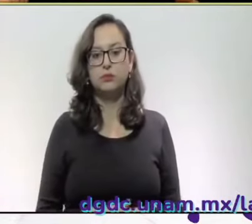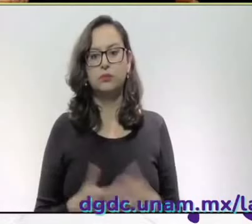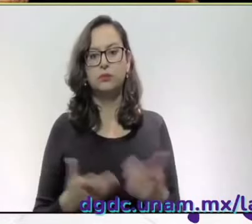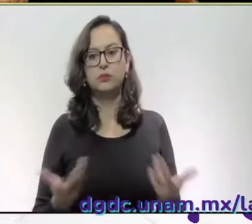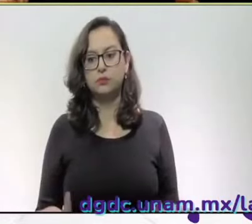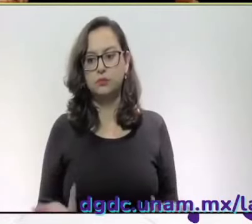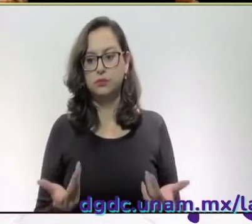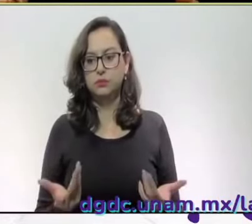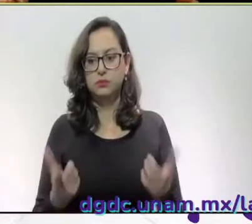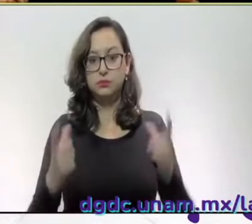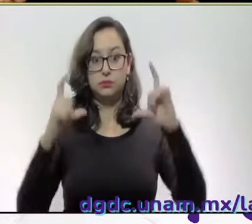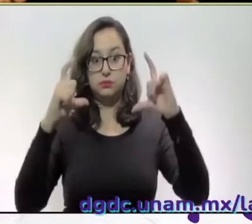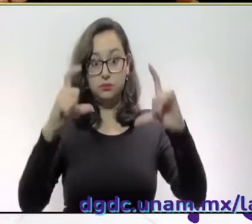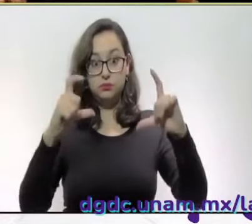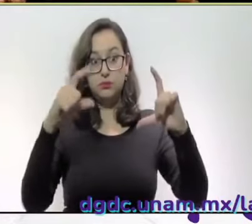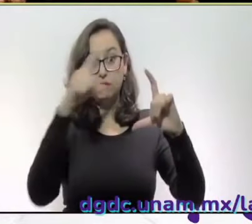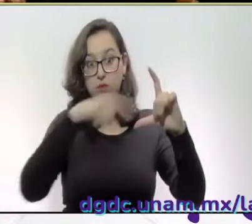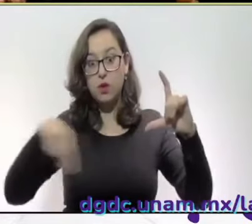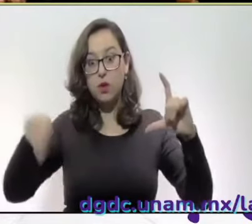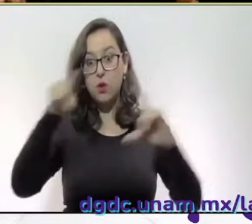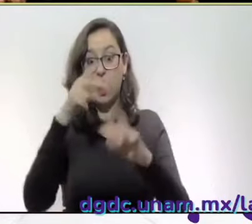efecto túnel?